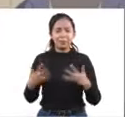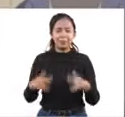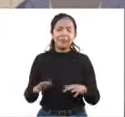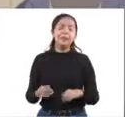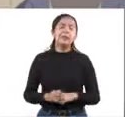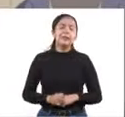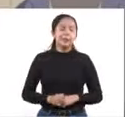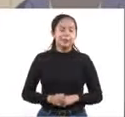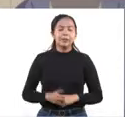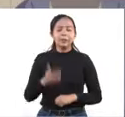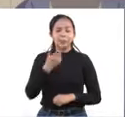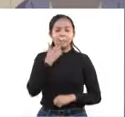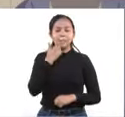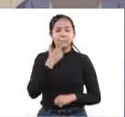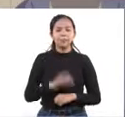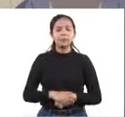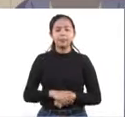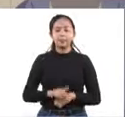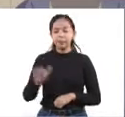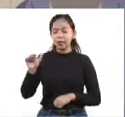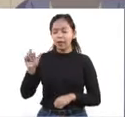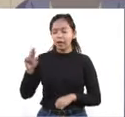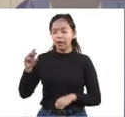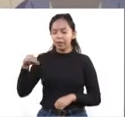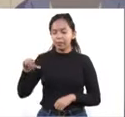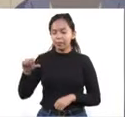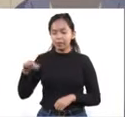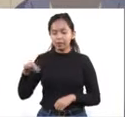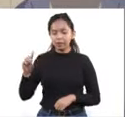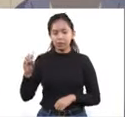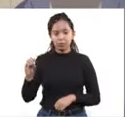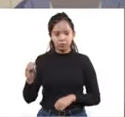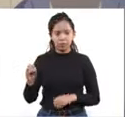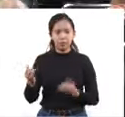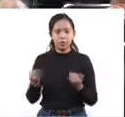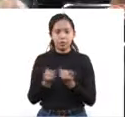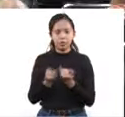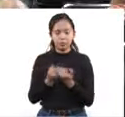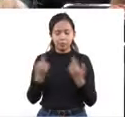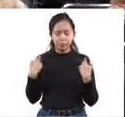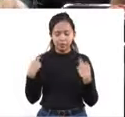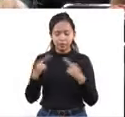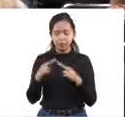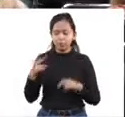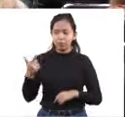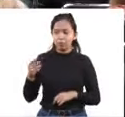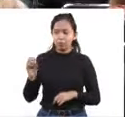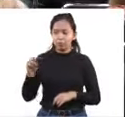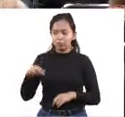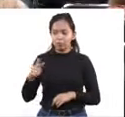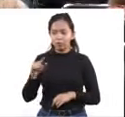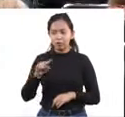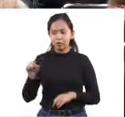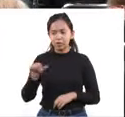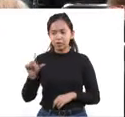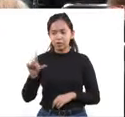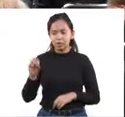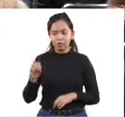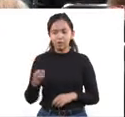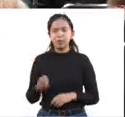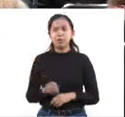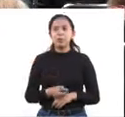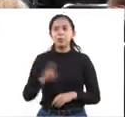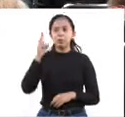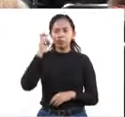frontera. Armando Vázquez y el profesor Gonzalo han hecho un sueño